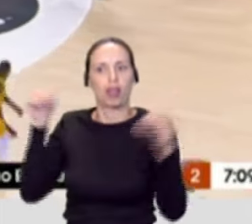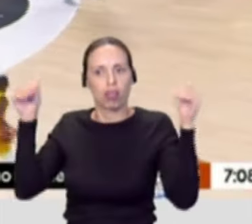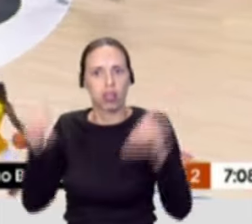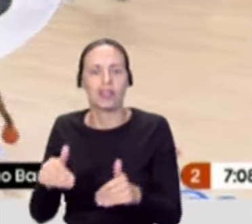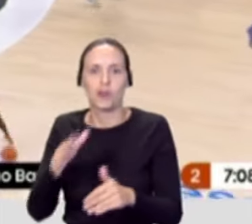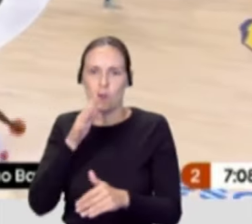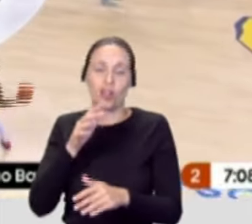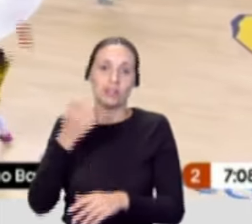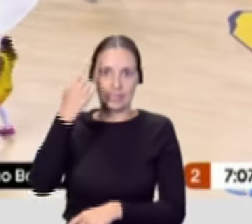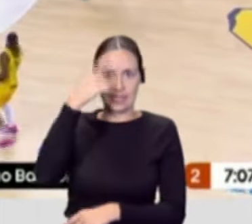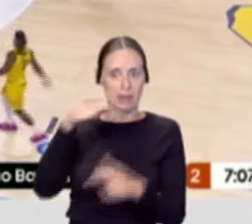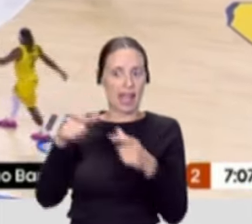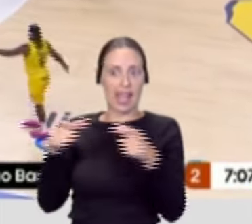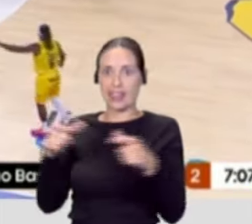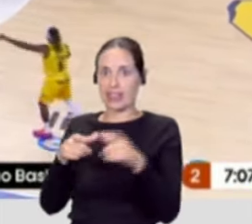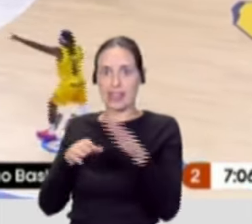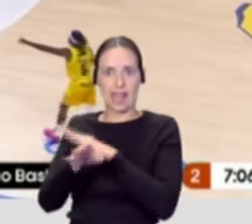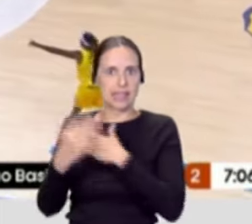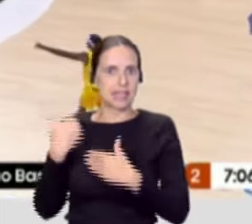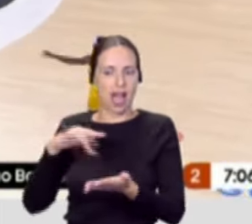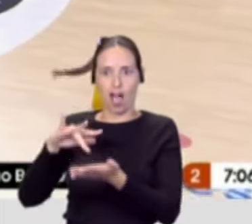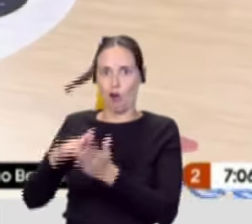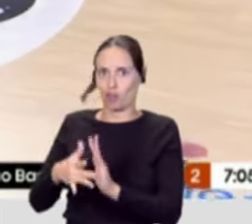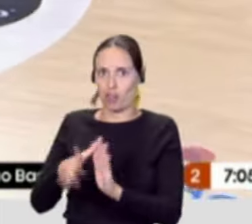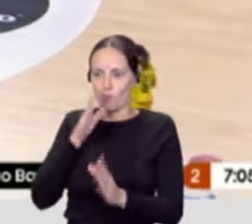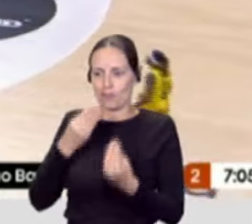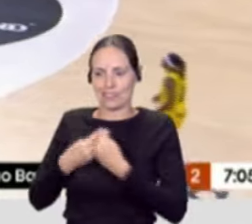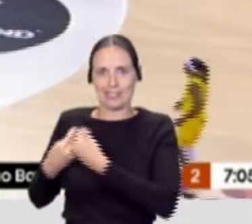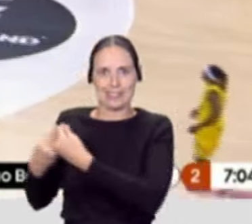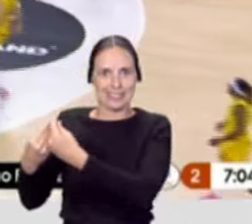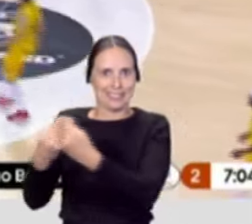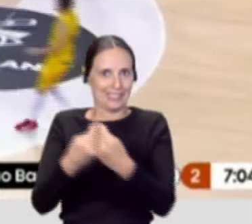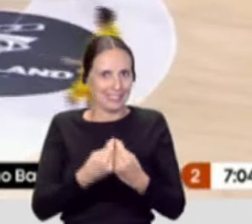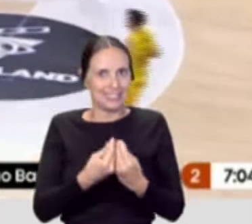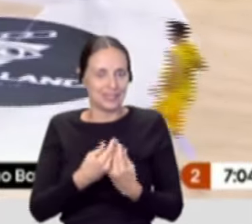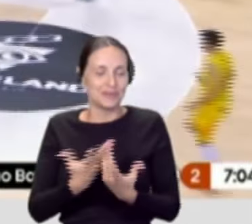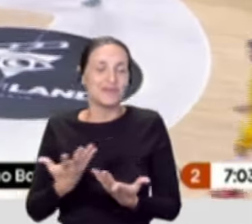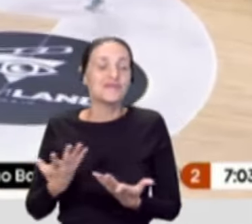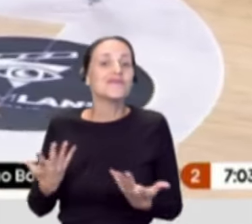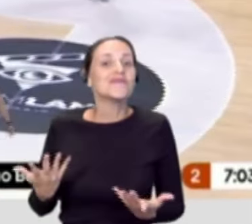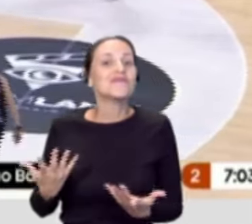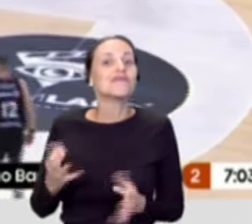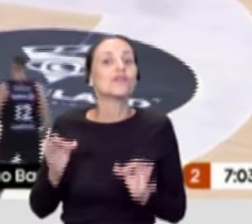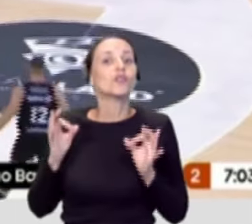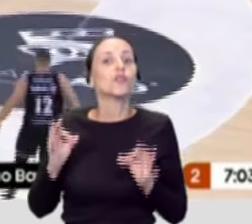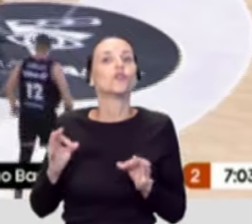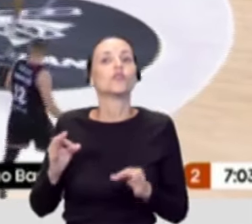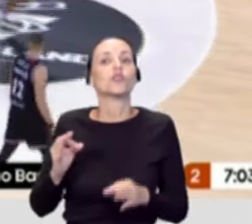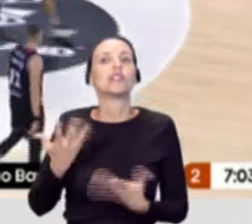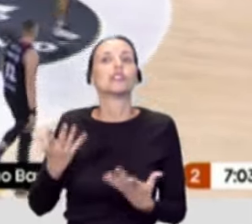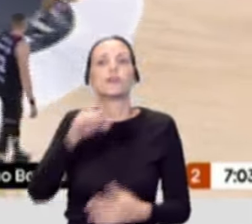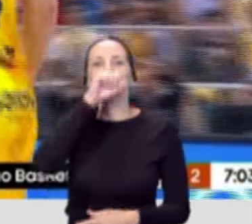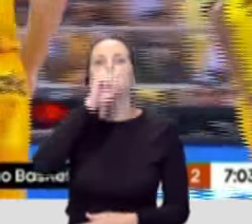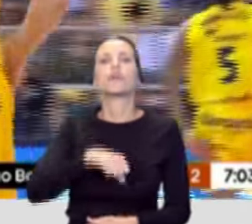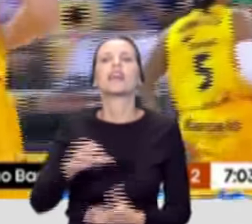hasta la bandera, no hay entradas para presenciar ese derbi canario. ¿El papel de favorito se lo vamos a la Laguna